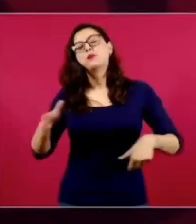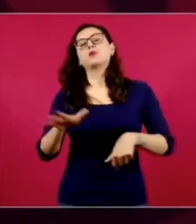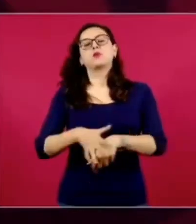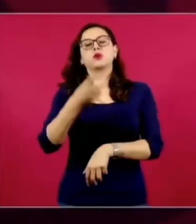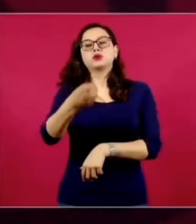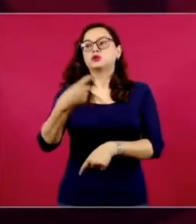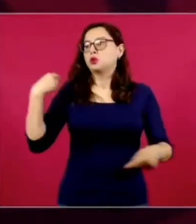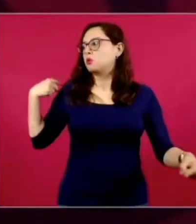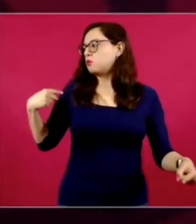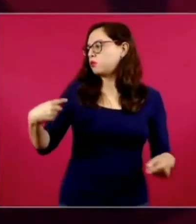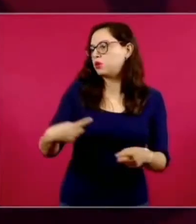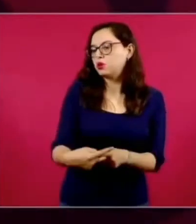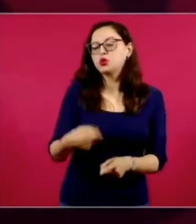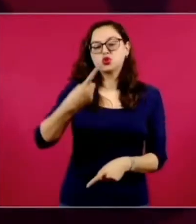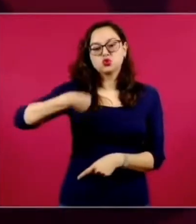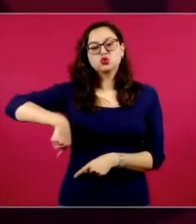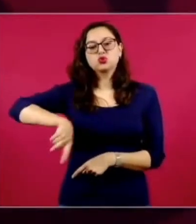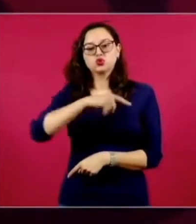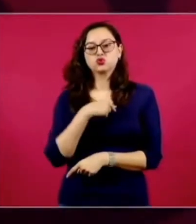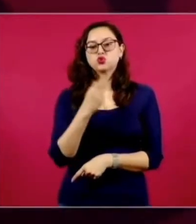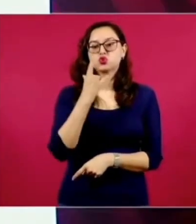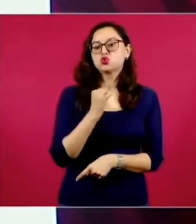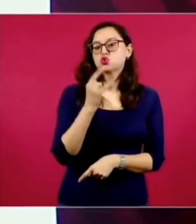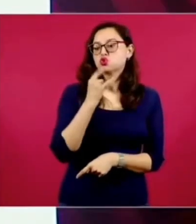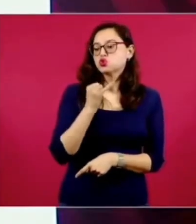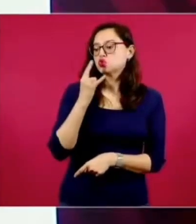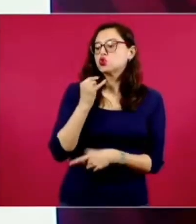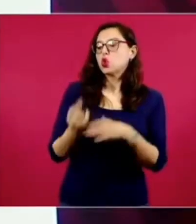aplicado, que consiste en